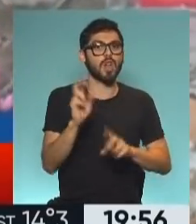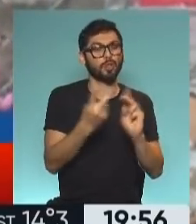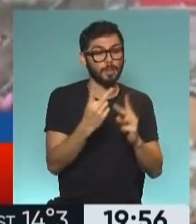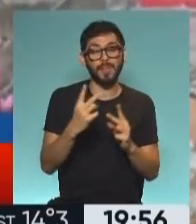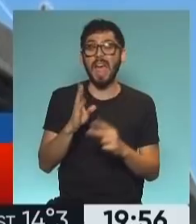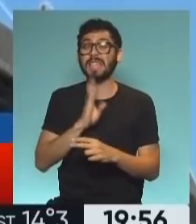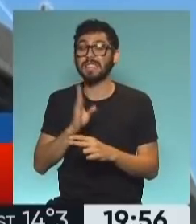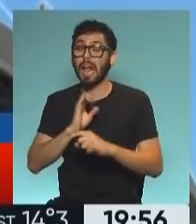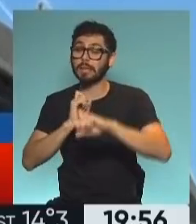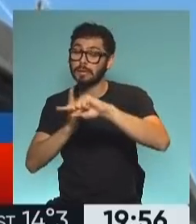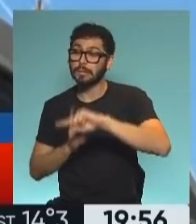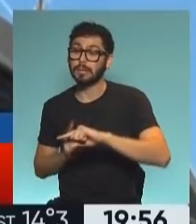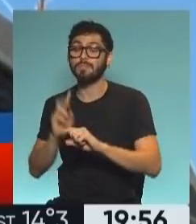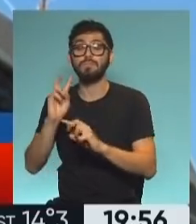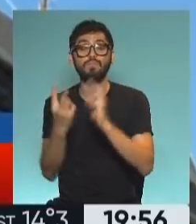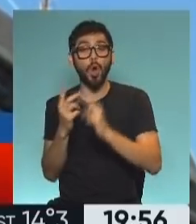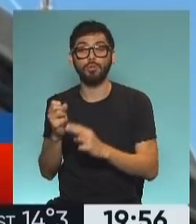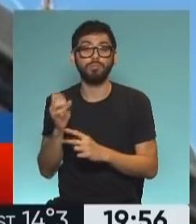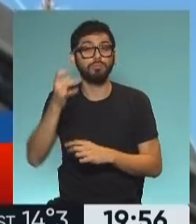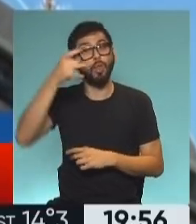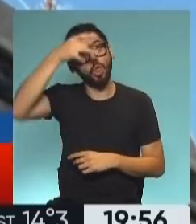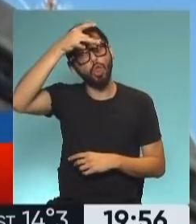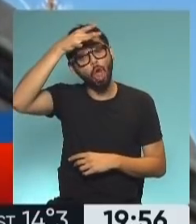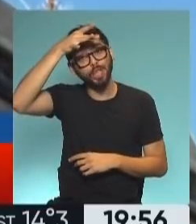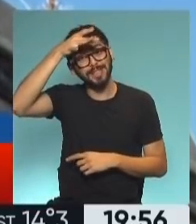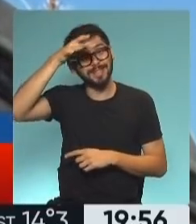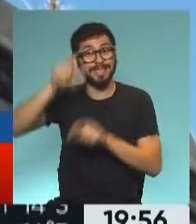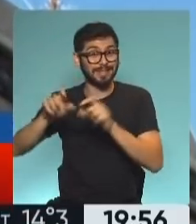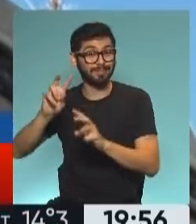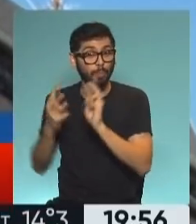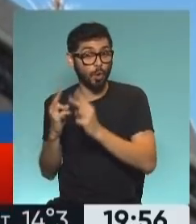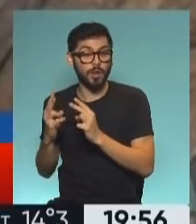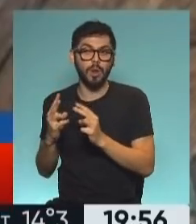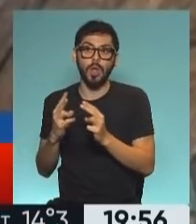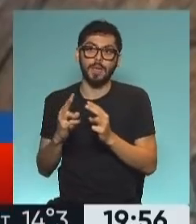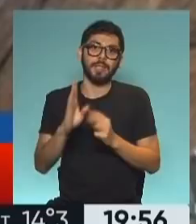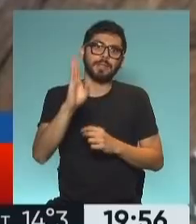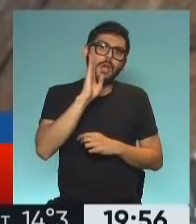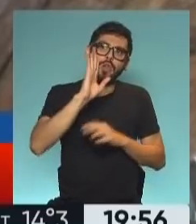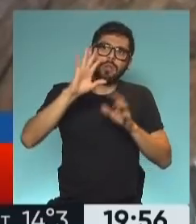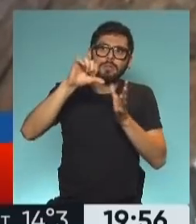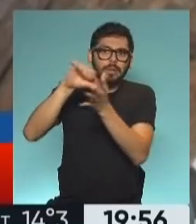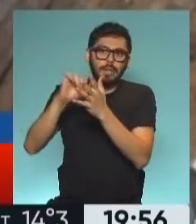calculan el número de muertes en Israel en 12. Los esfuerzos diplomáticos regionales y estadounidenses para